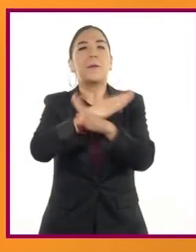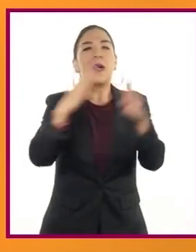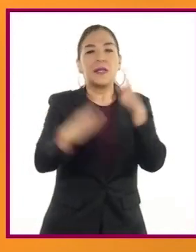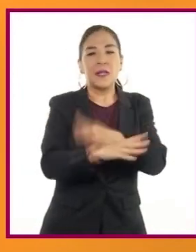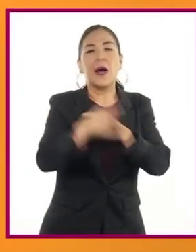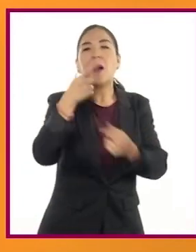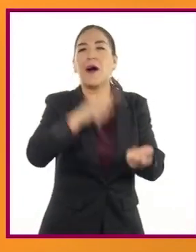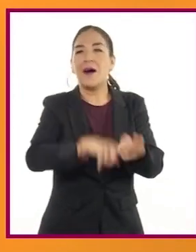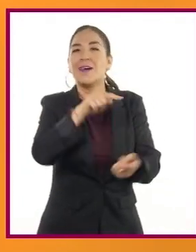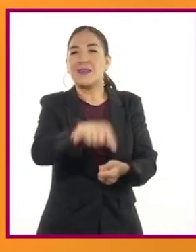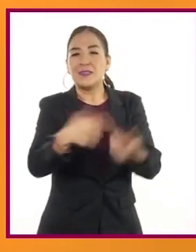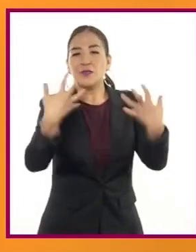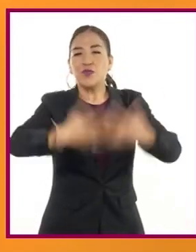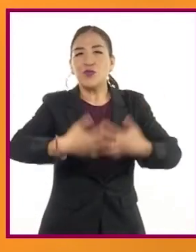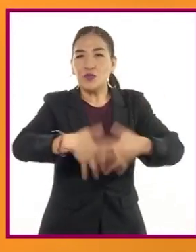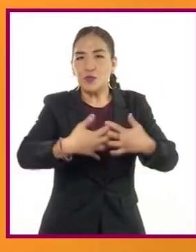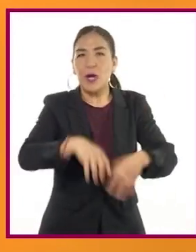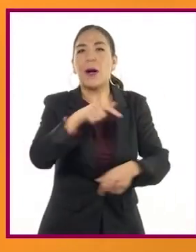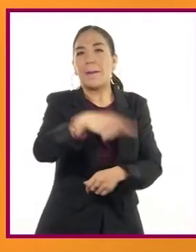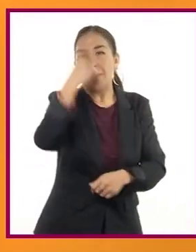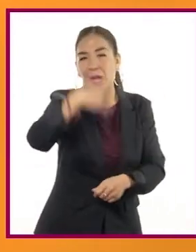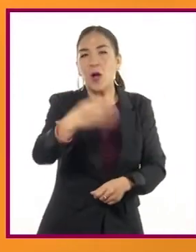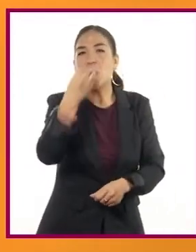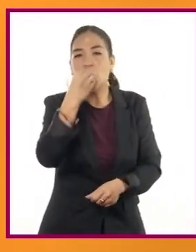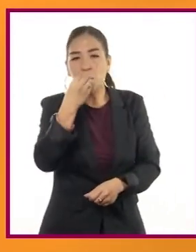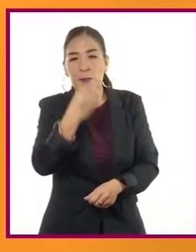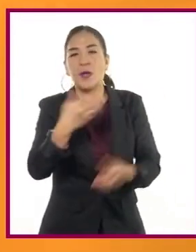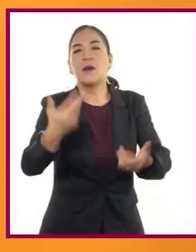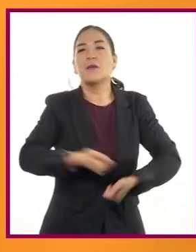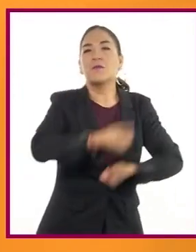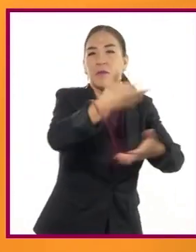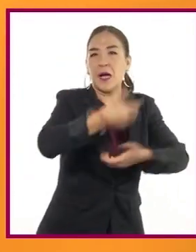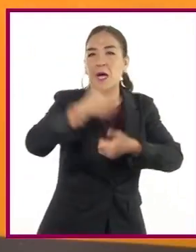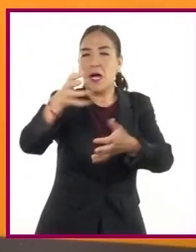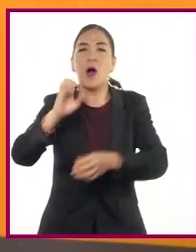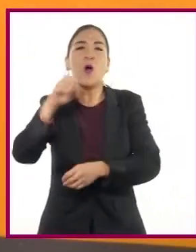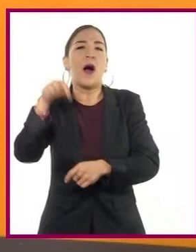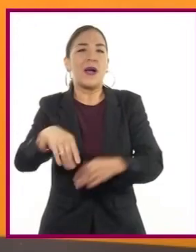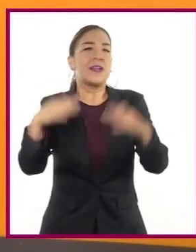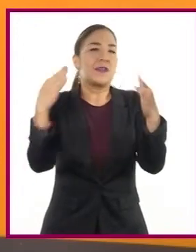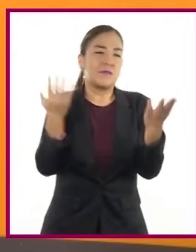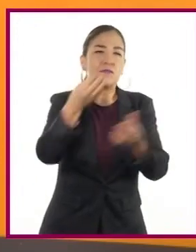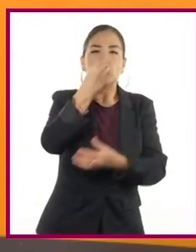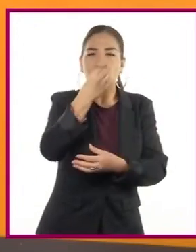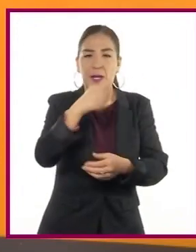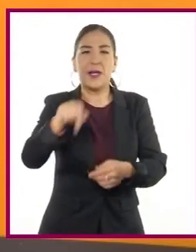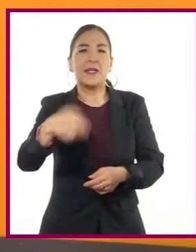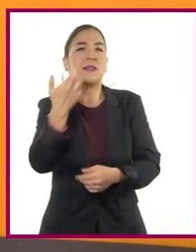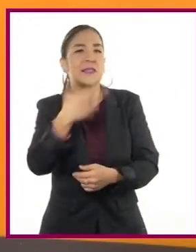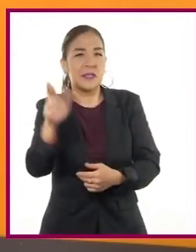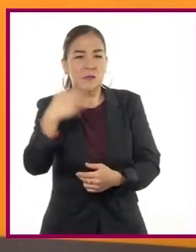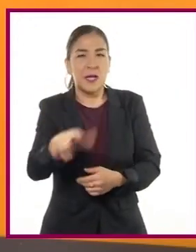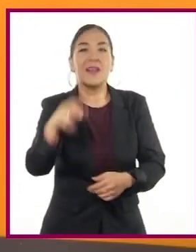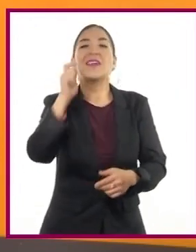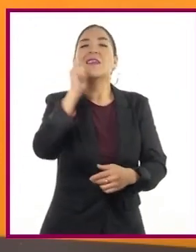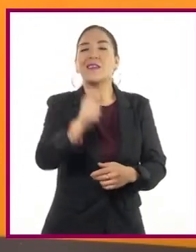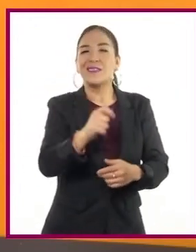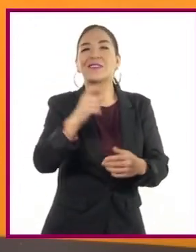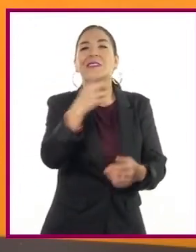estar hechos los empaques de alimentos para llevar o enviar a domicilio. El propósito es